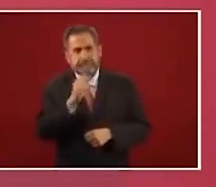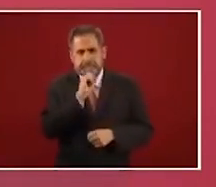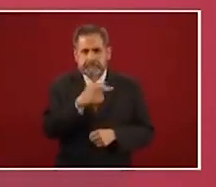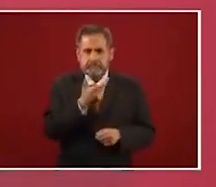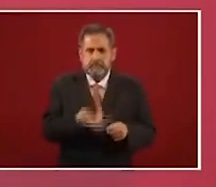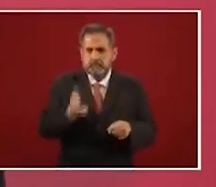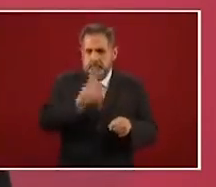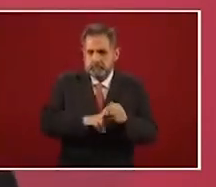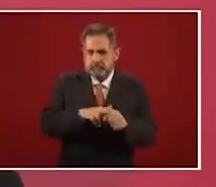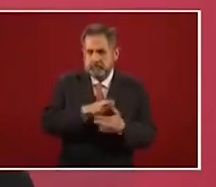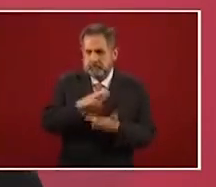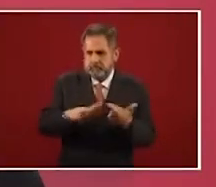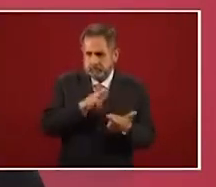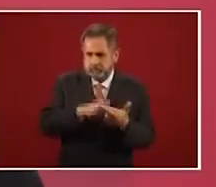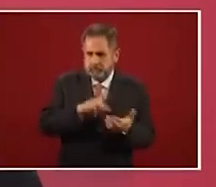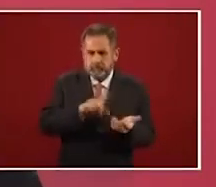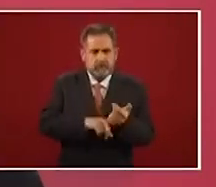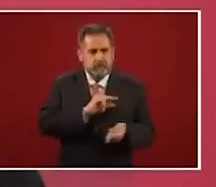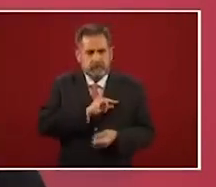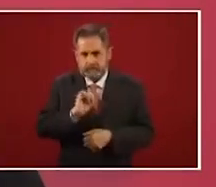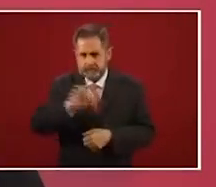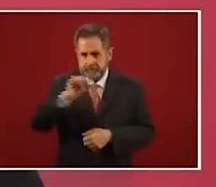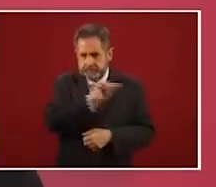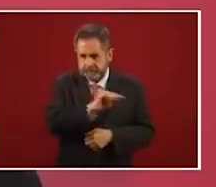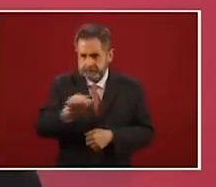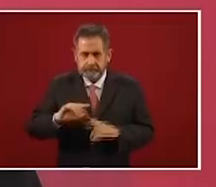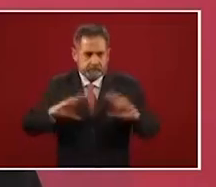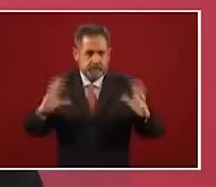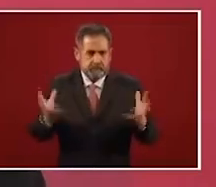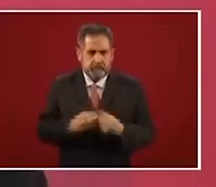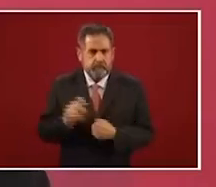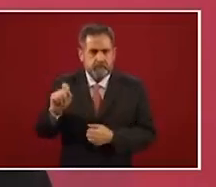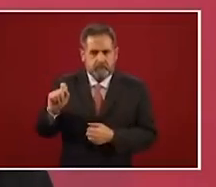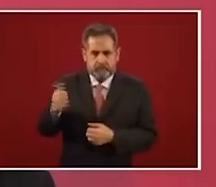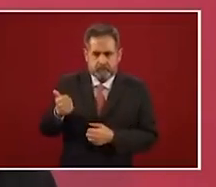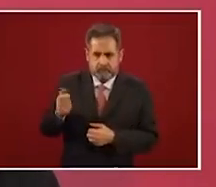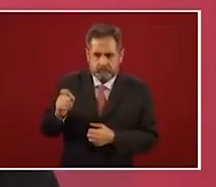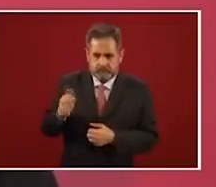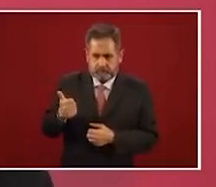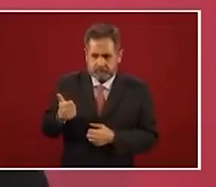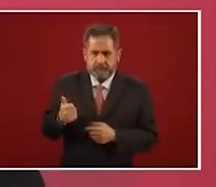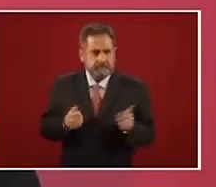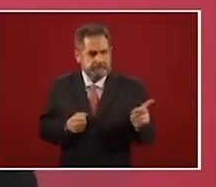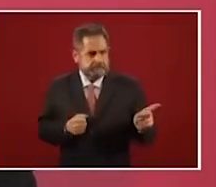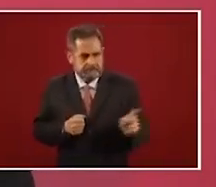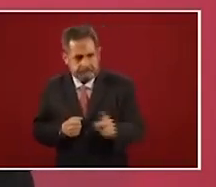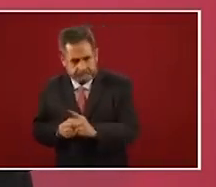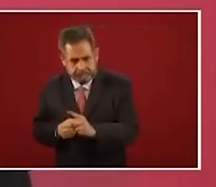hospitales regionales de alta especialidad, que son en total 26.